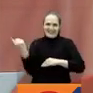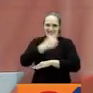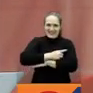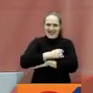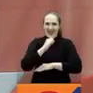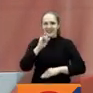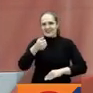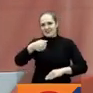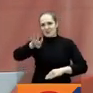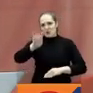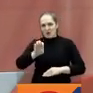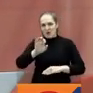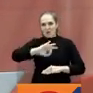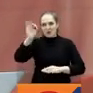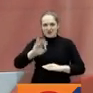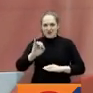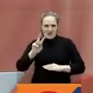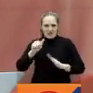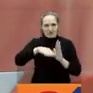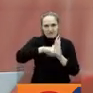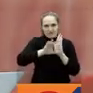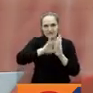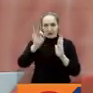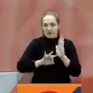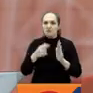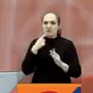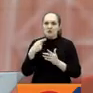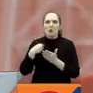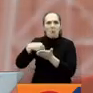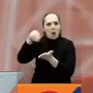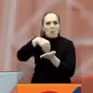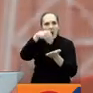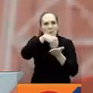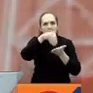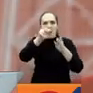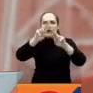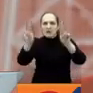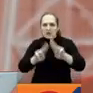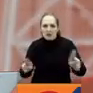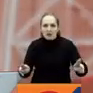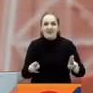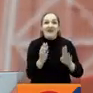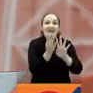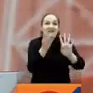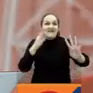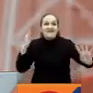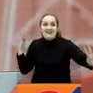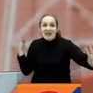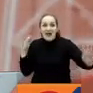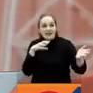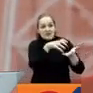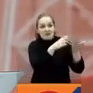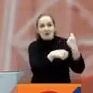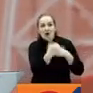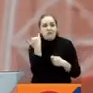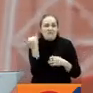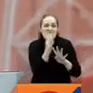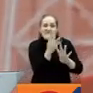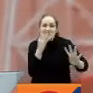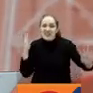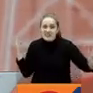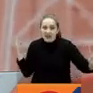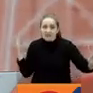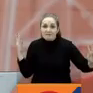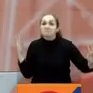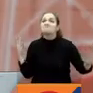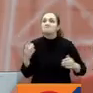transacciones por tarjeta de crédito y por sistema de pago electrónico. En las calles hay filas en las afueras de los centros comerciales. Estaremos